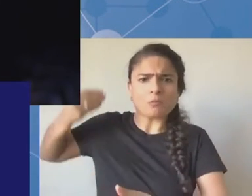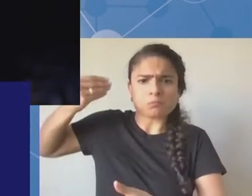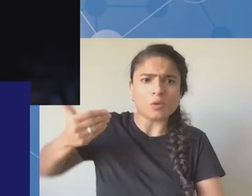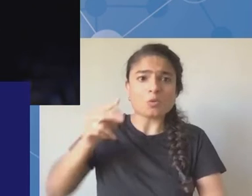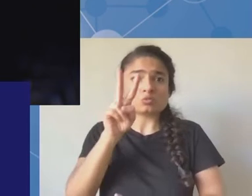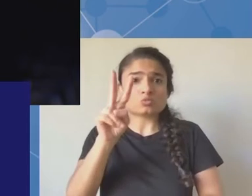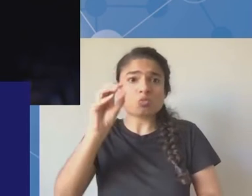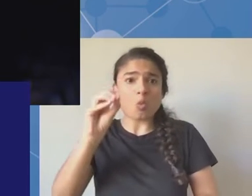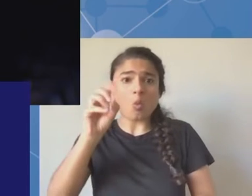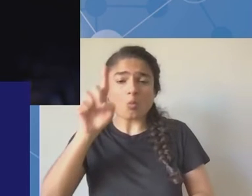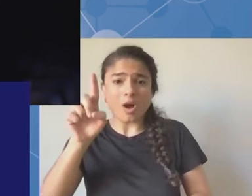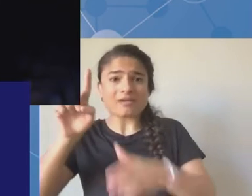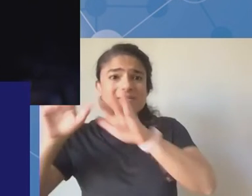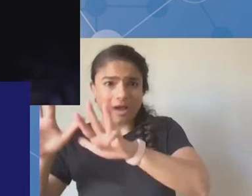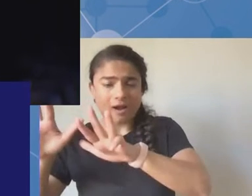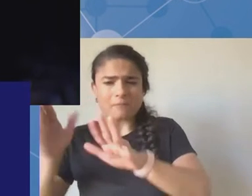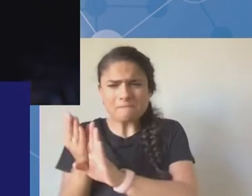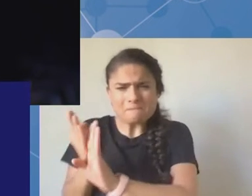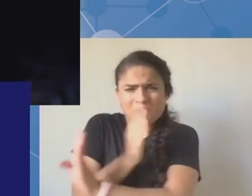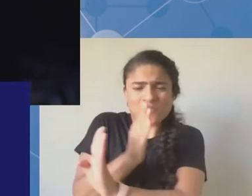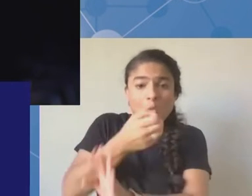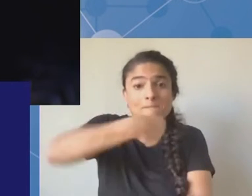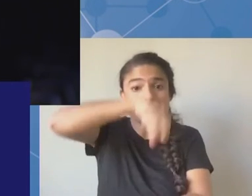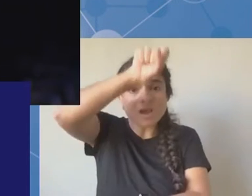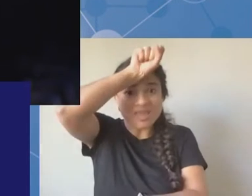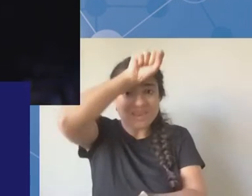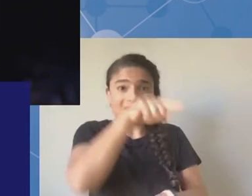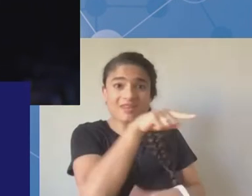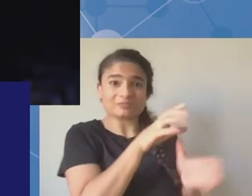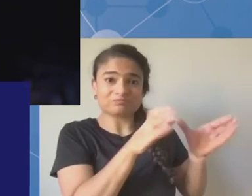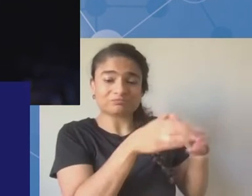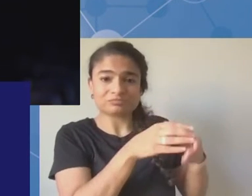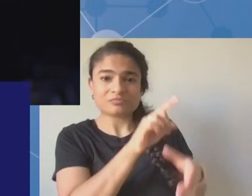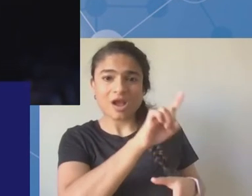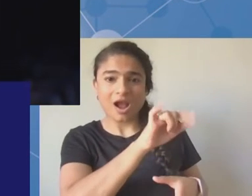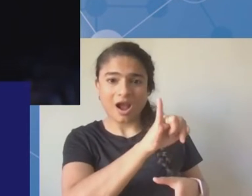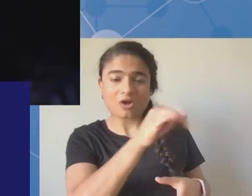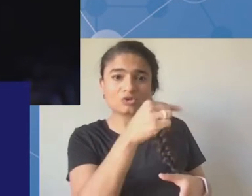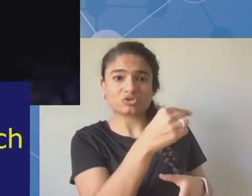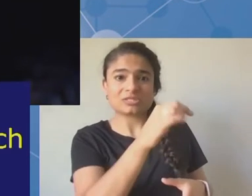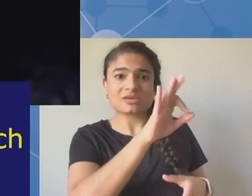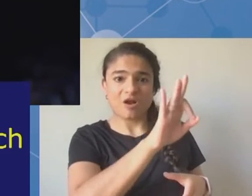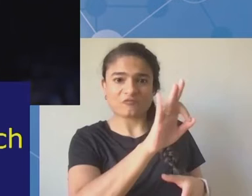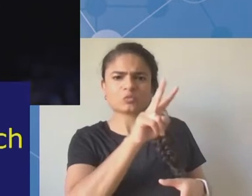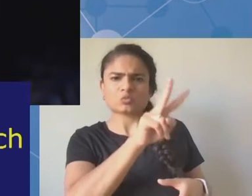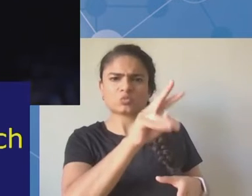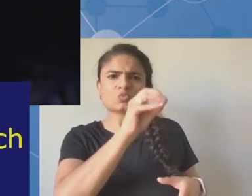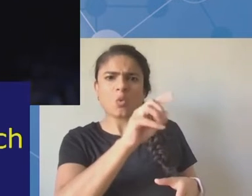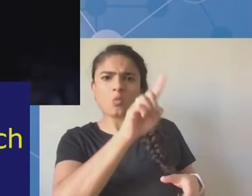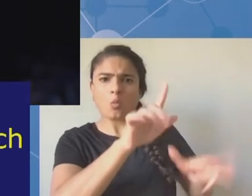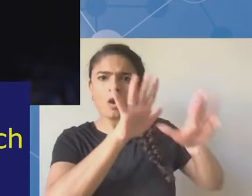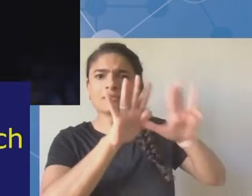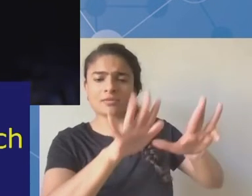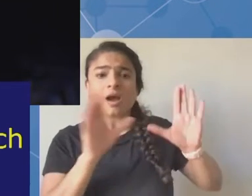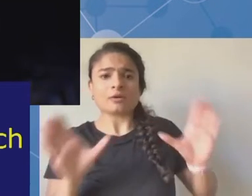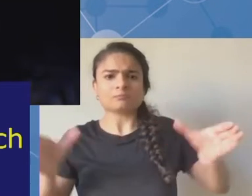Vimos lo negativo que era aquel fenómeno. Otro apagón tuvo lugar el día 25 de octubre este año, teniendo en